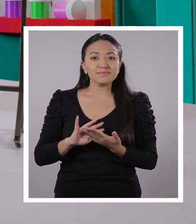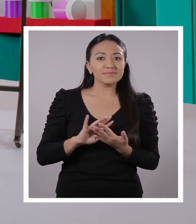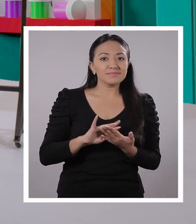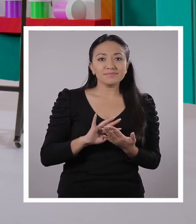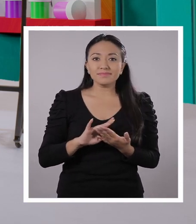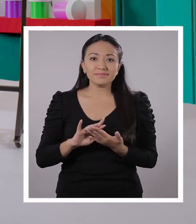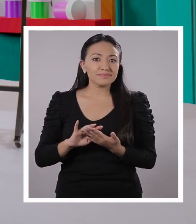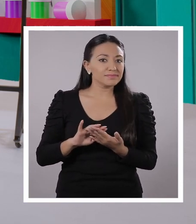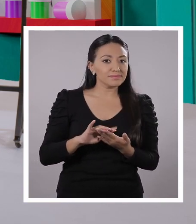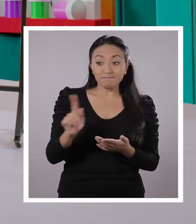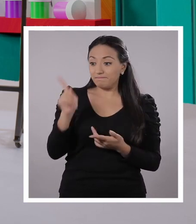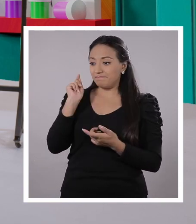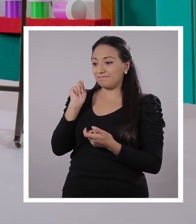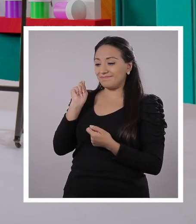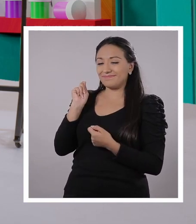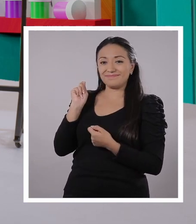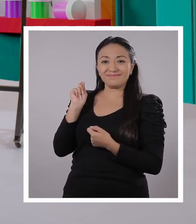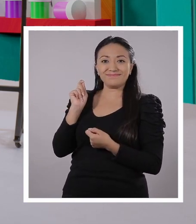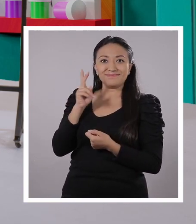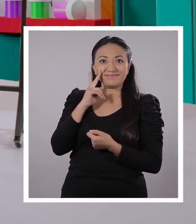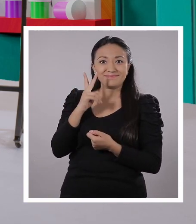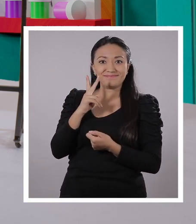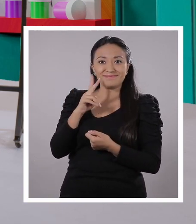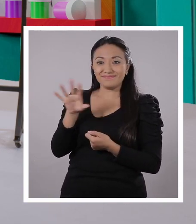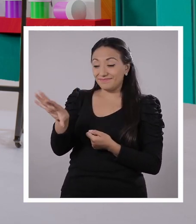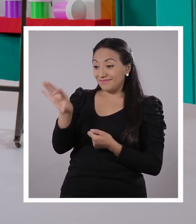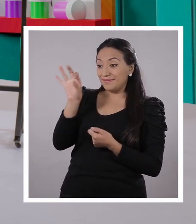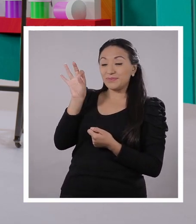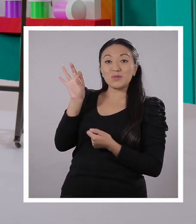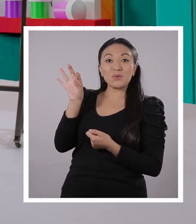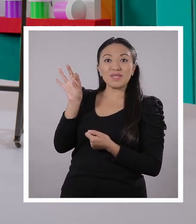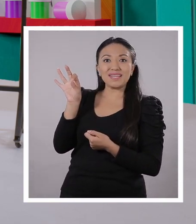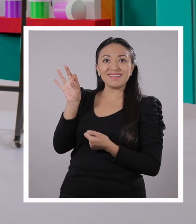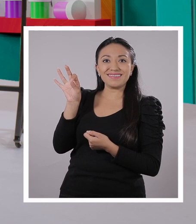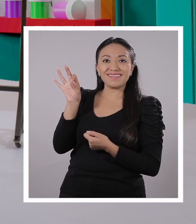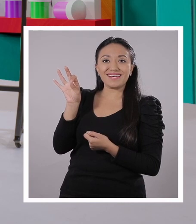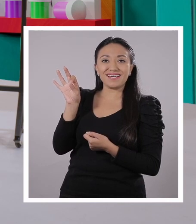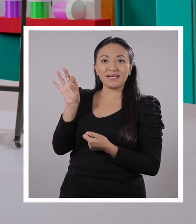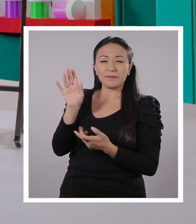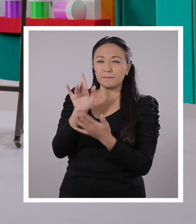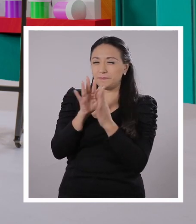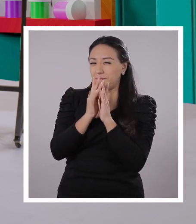blam. La encontré. ¡Ajá!